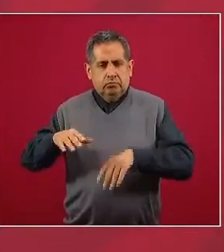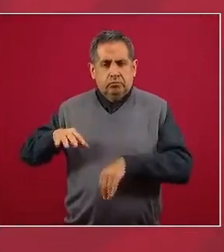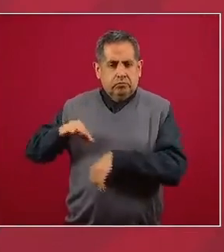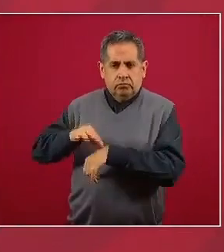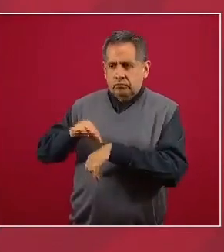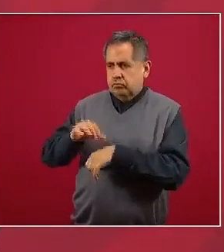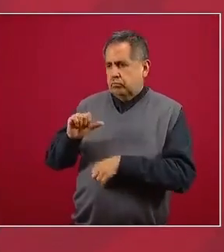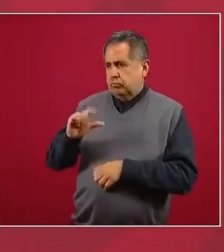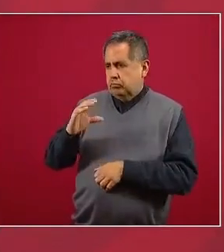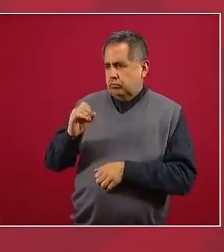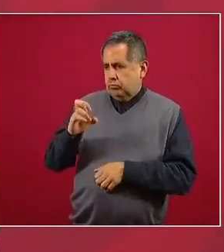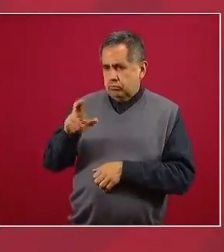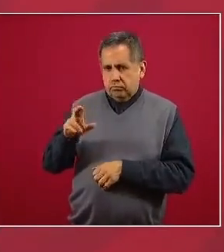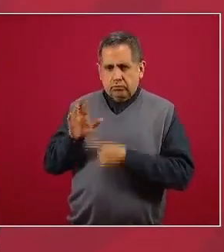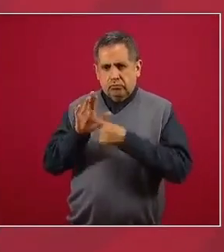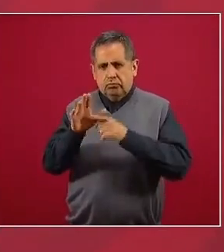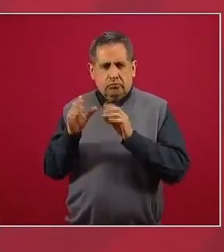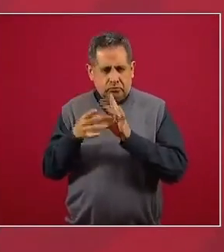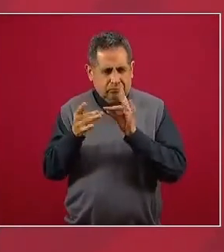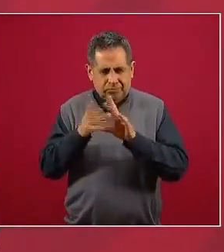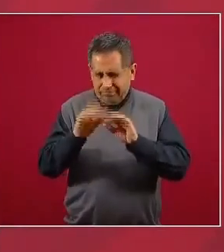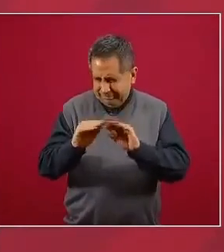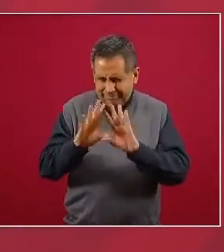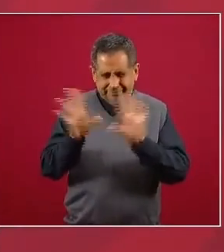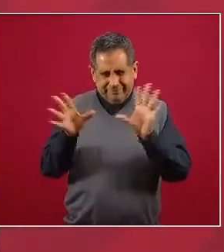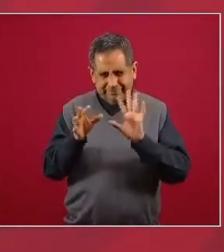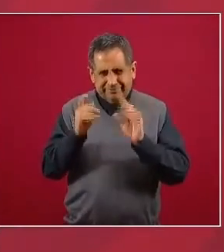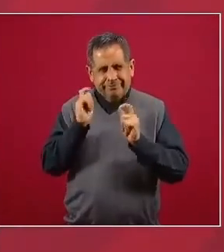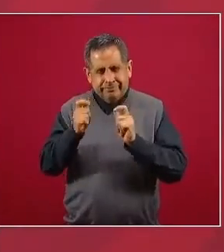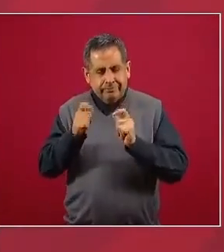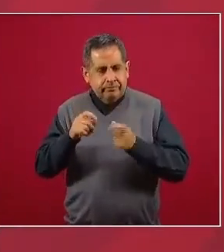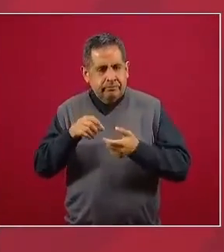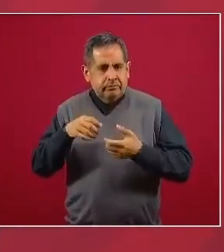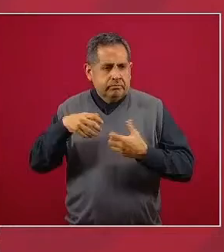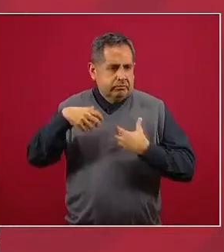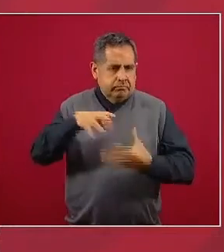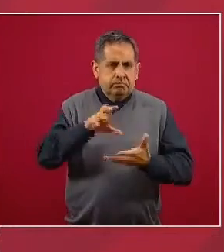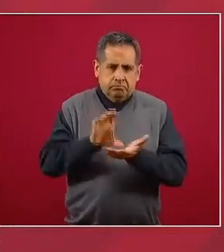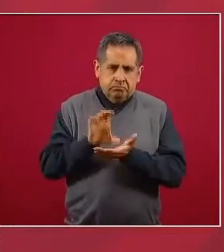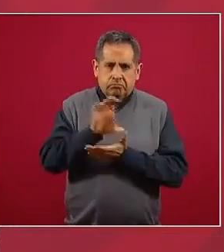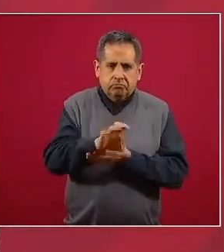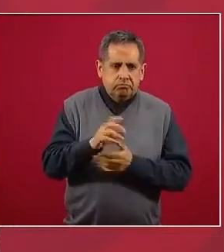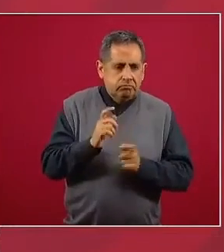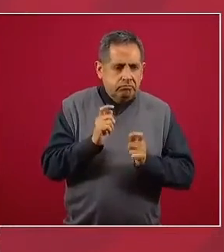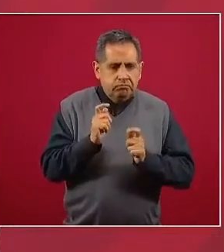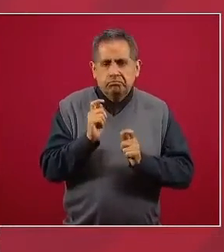el doctor Alcocer el martes, con detalles de toda esta inversión, que incluye la